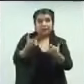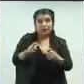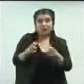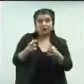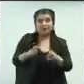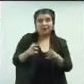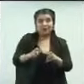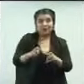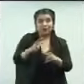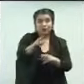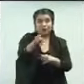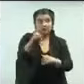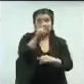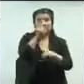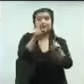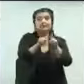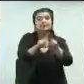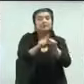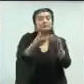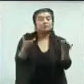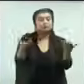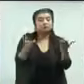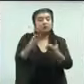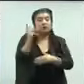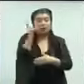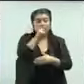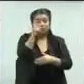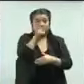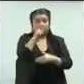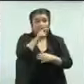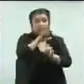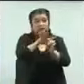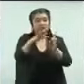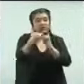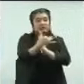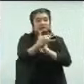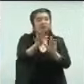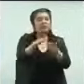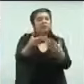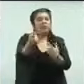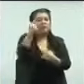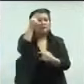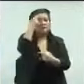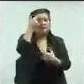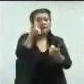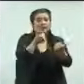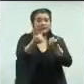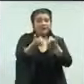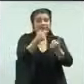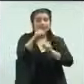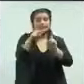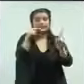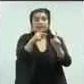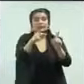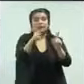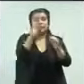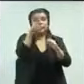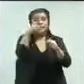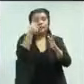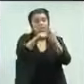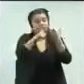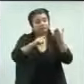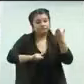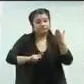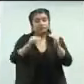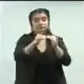ustedes y no veo que haya un impacto o cómo piensan administrar eso, porque en el listado geográfico de